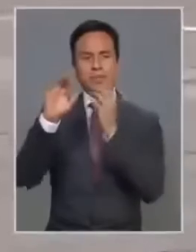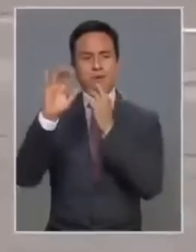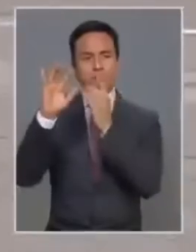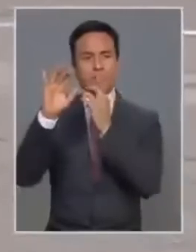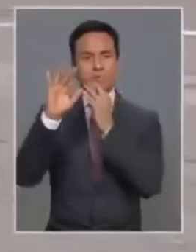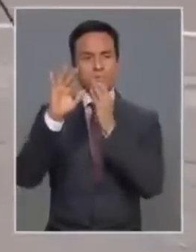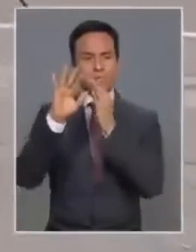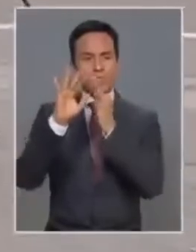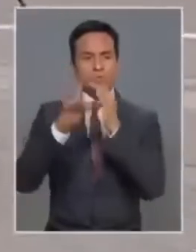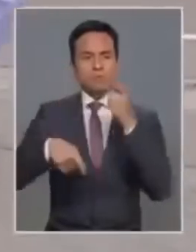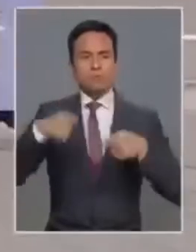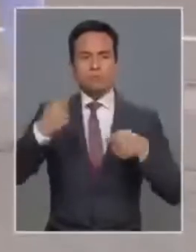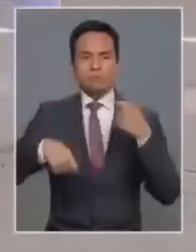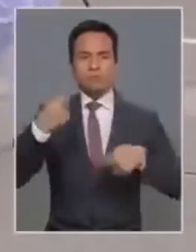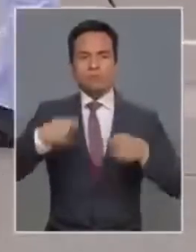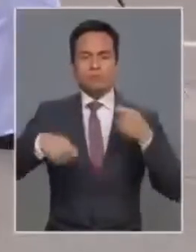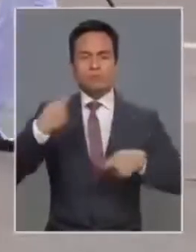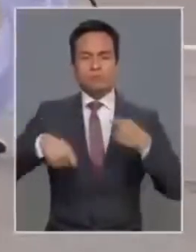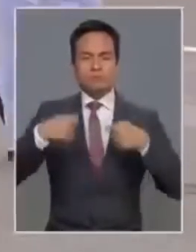Pasaron, señores.